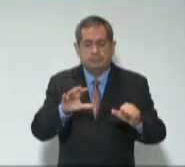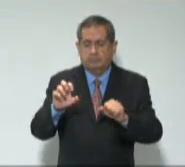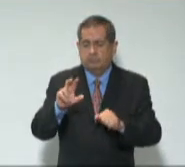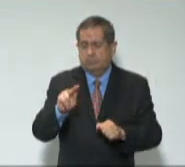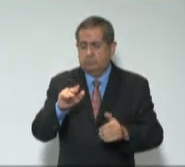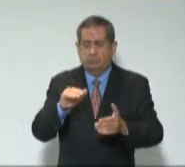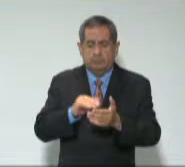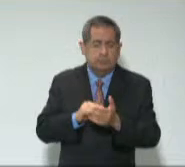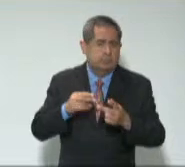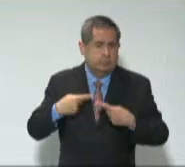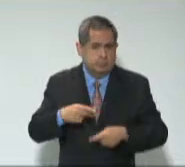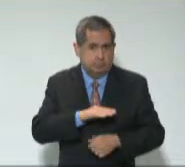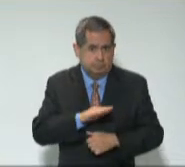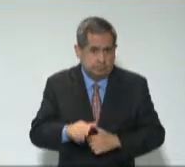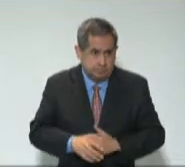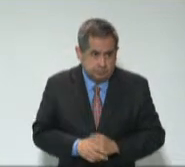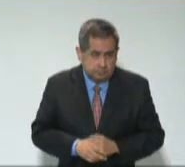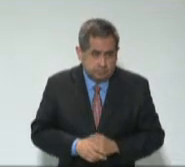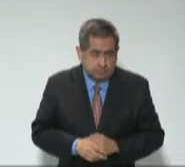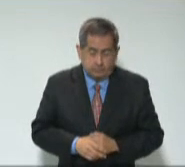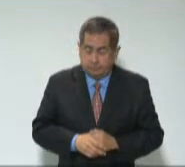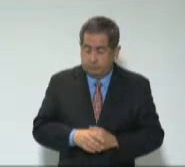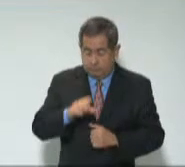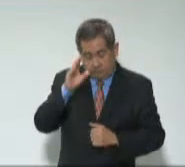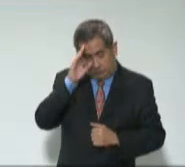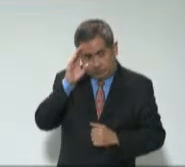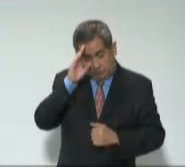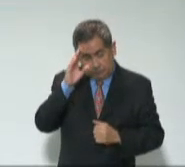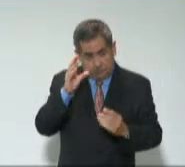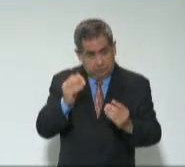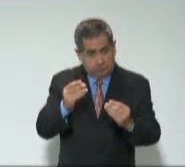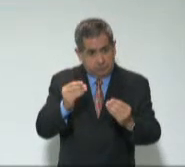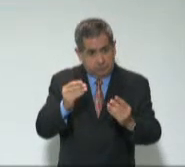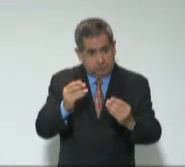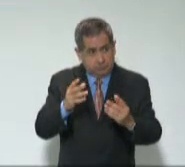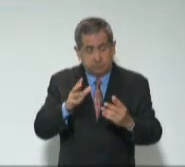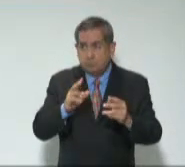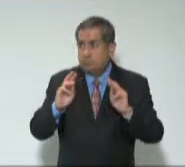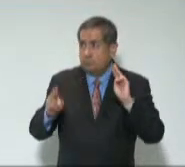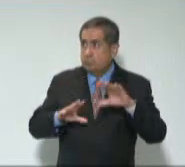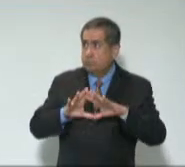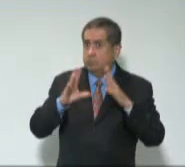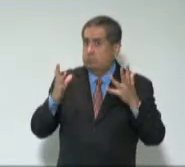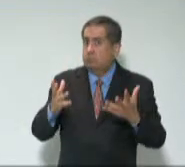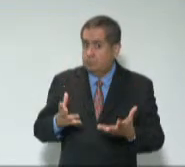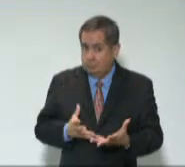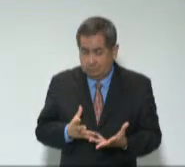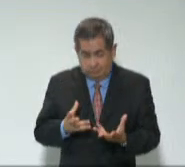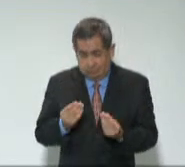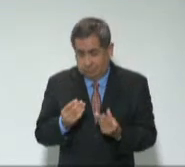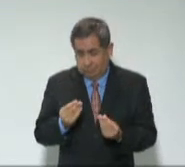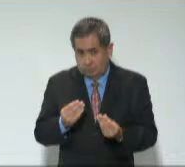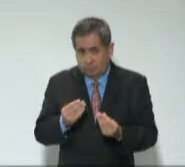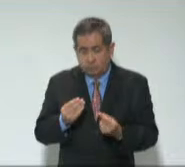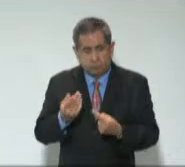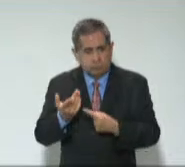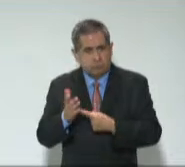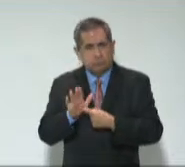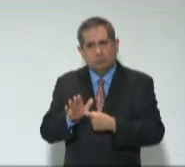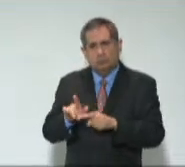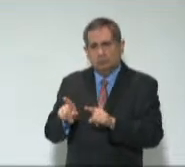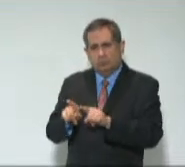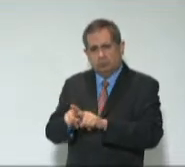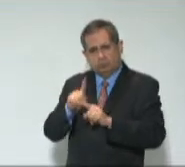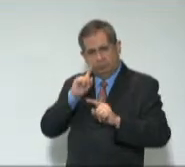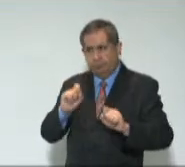muertes lo cual es muy significativo Incluso en el contexto global no que presento en esta misma en